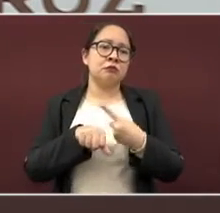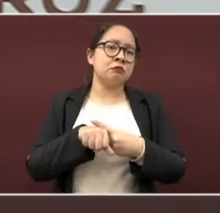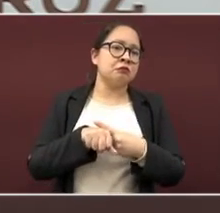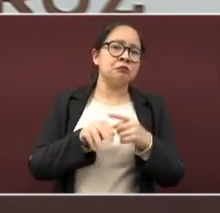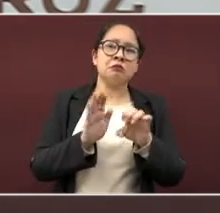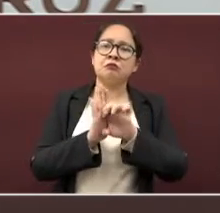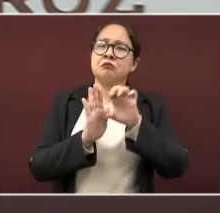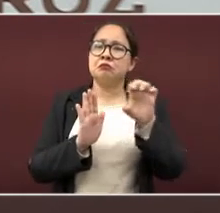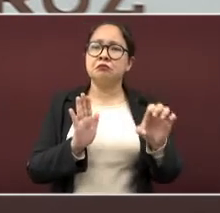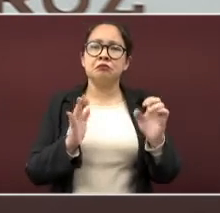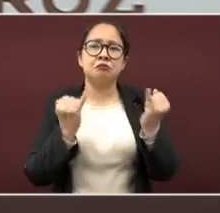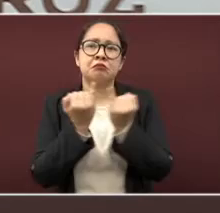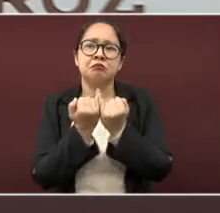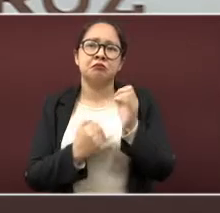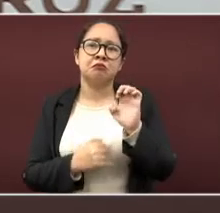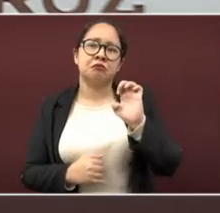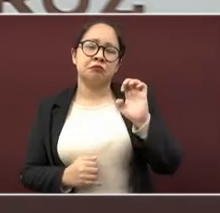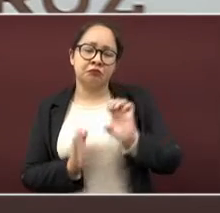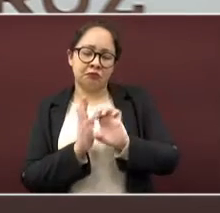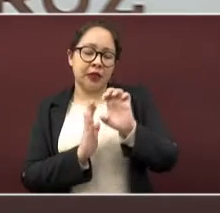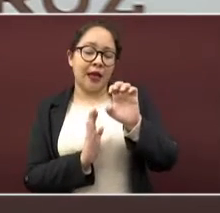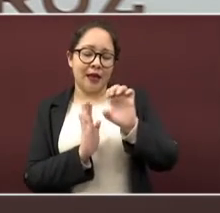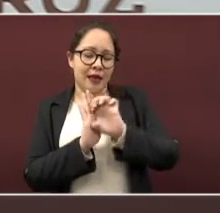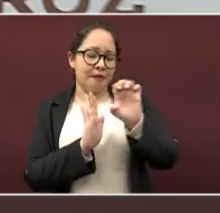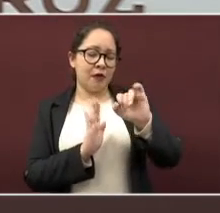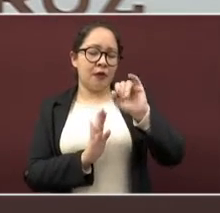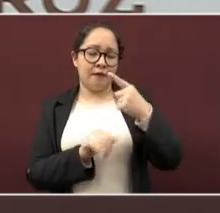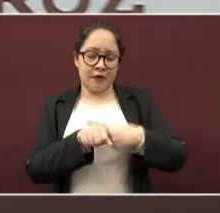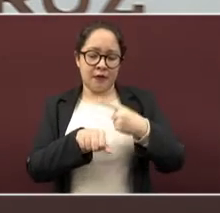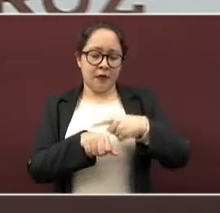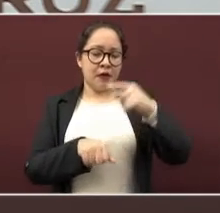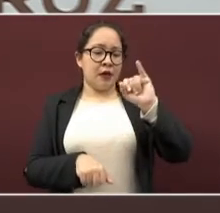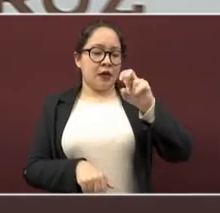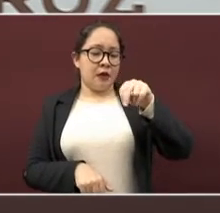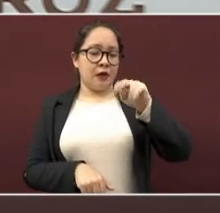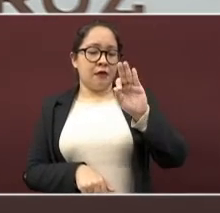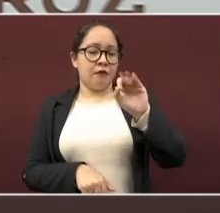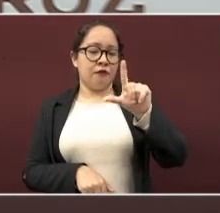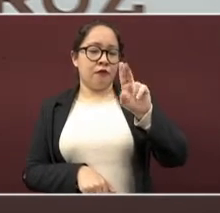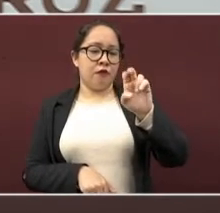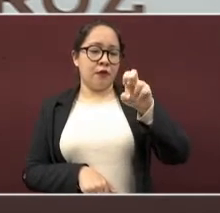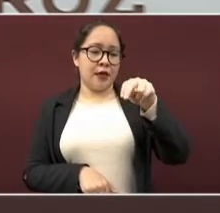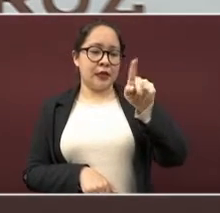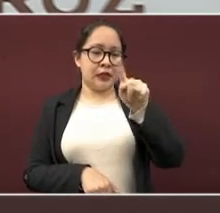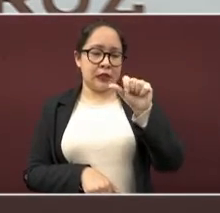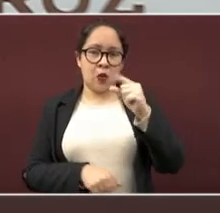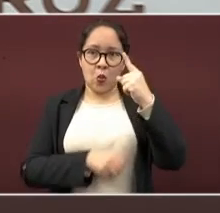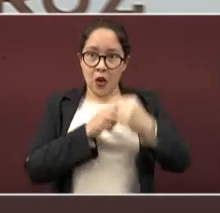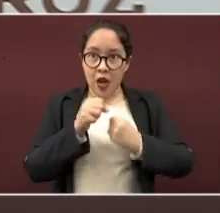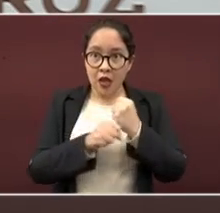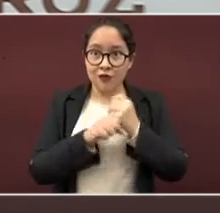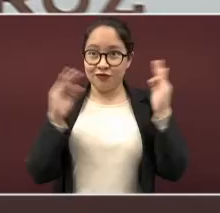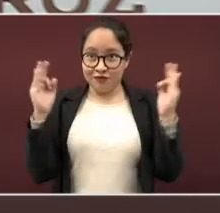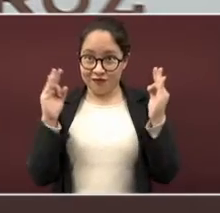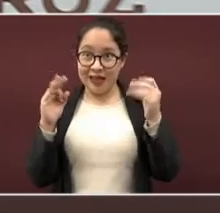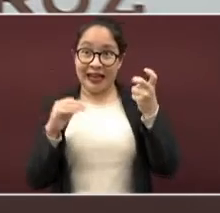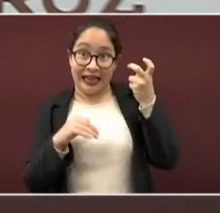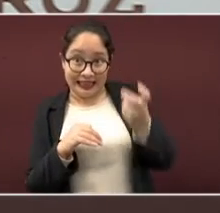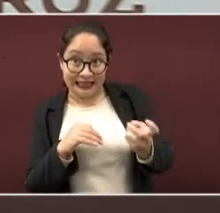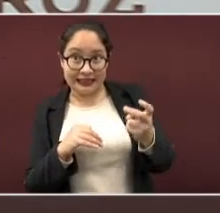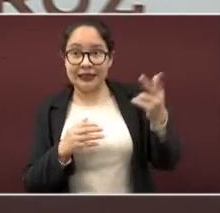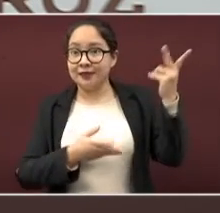influenza que cada año en invierno principalmente llega a la población pero que para eso afortunadamente